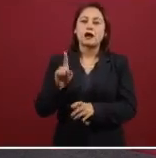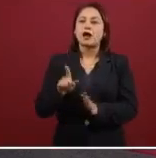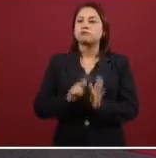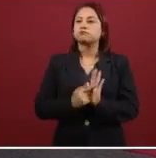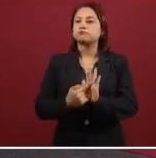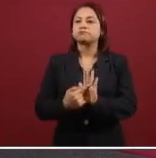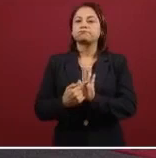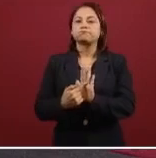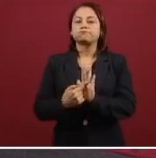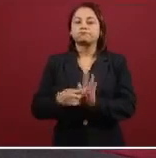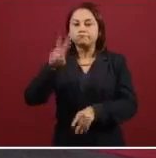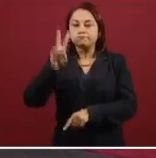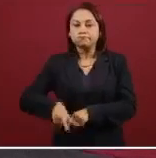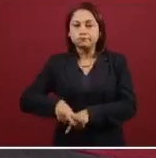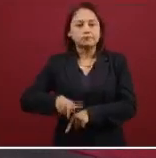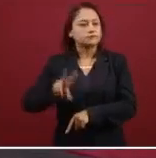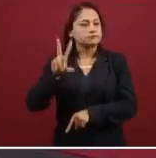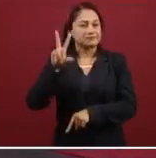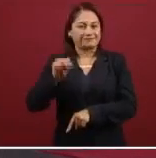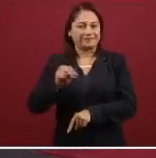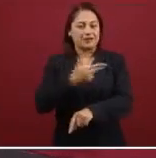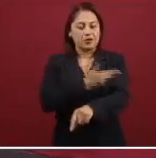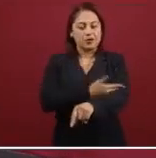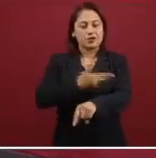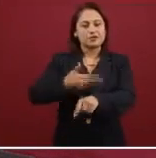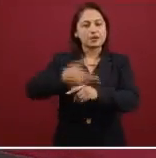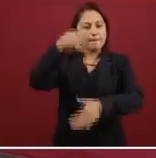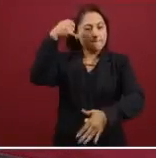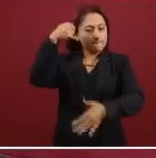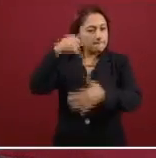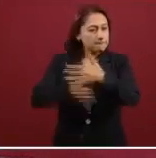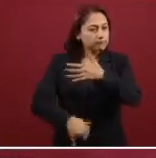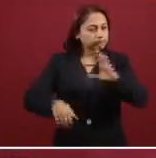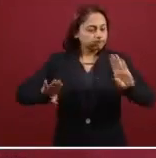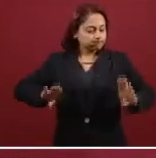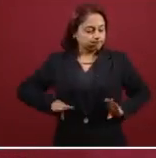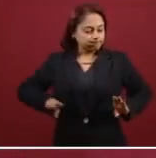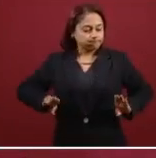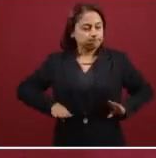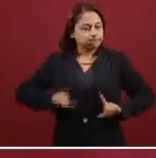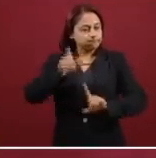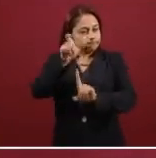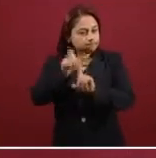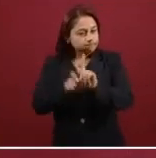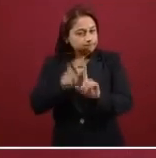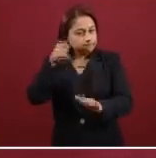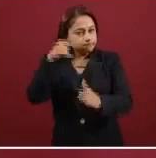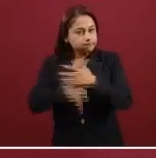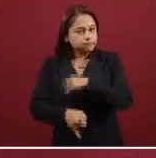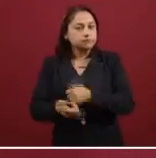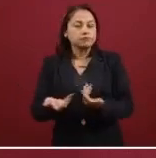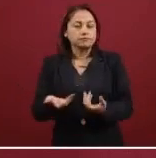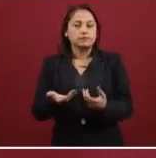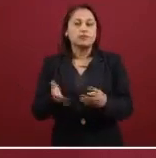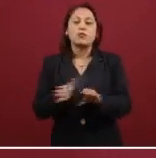la honestidad es más, es como la diferencia entre cultura y